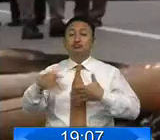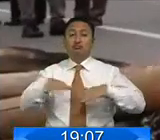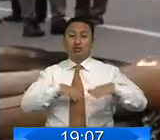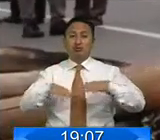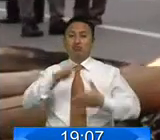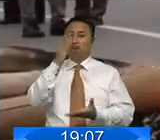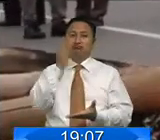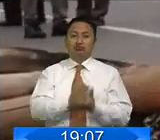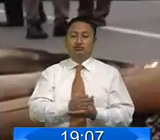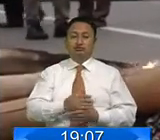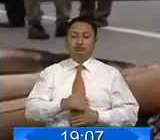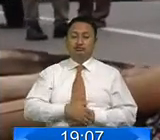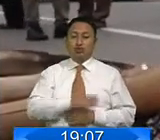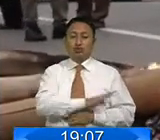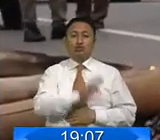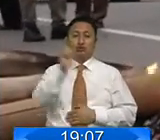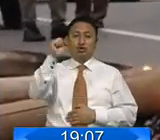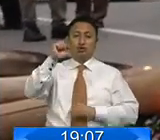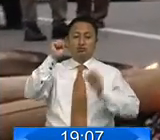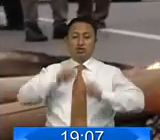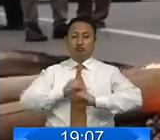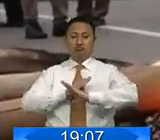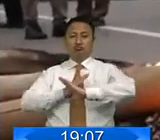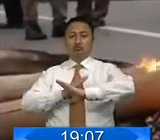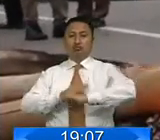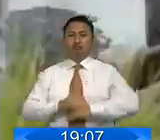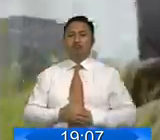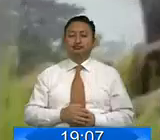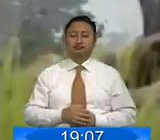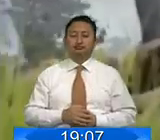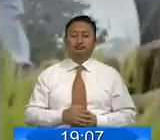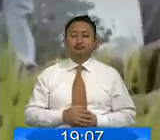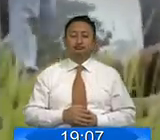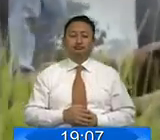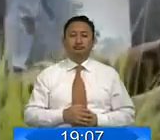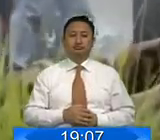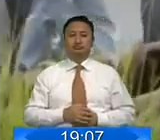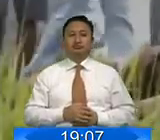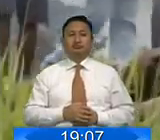actividades en su derecho a la resistencia, informó Adriana Méndez.